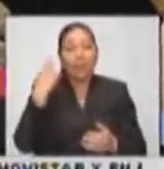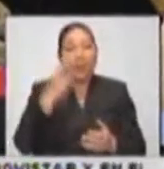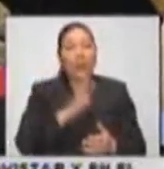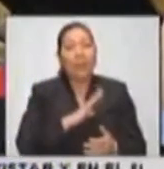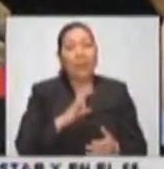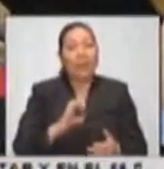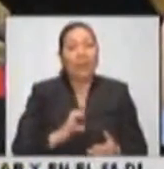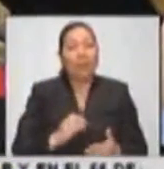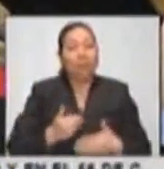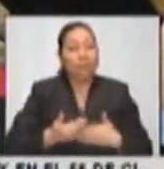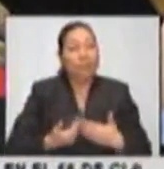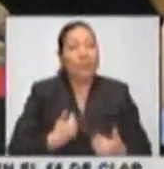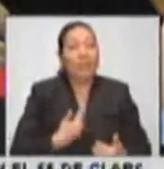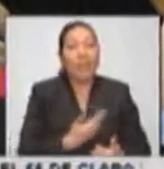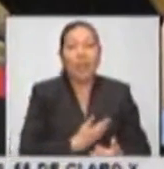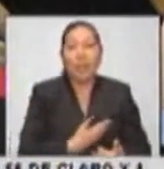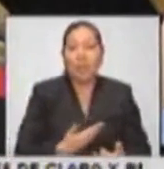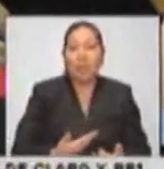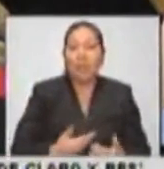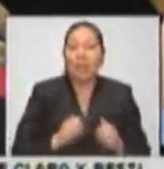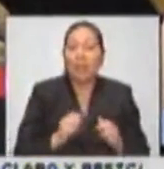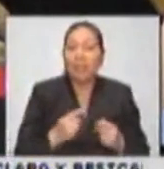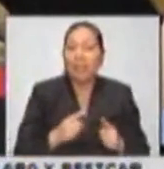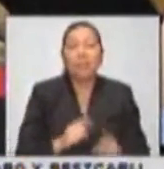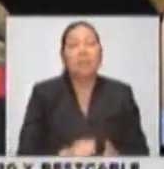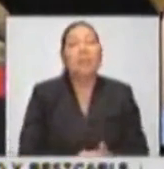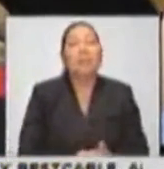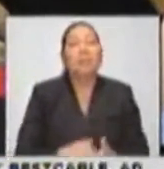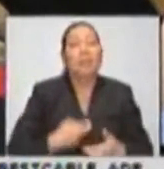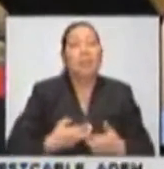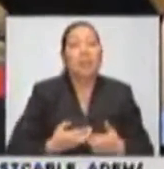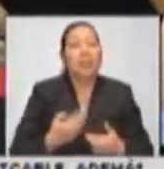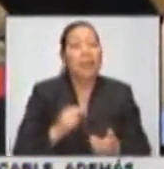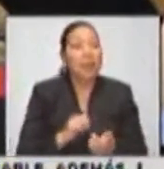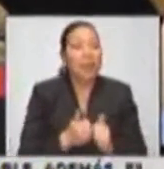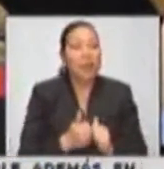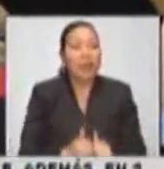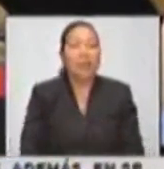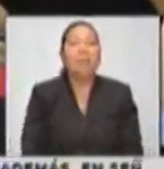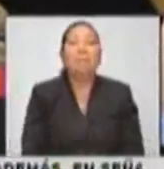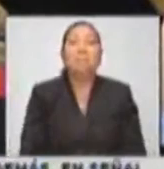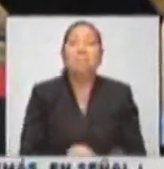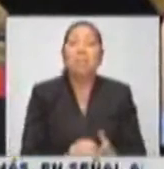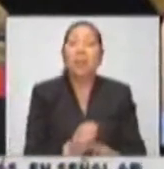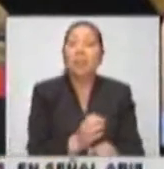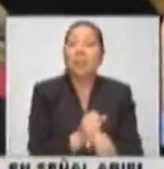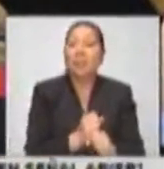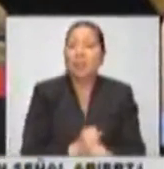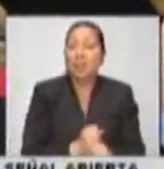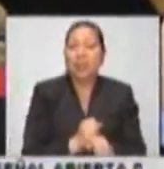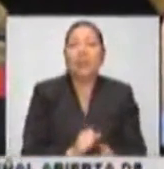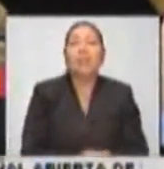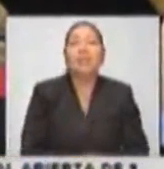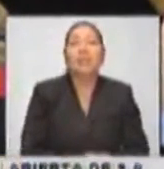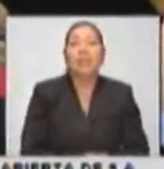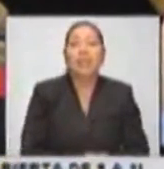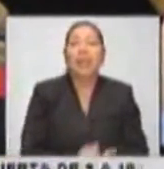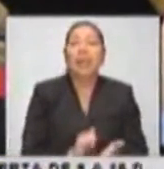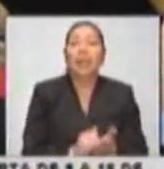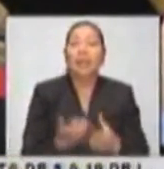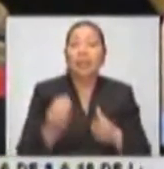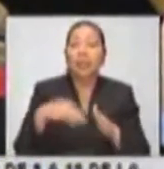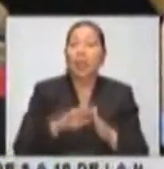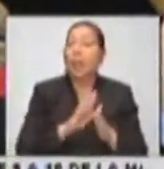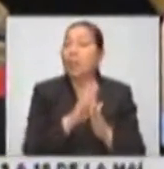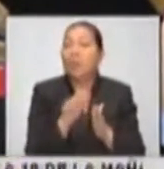de Estado que trascienden gobiernos y que permiten procesos de reforma más sostenibles, que estén